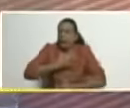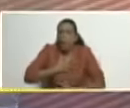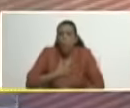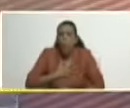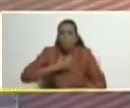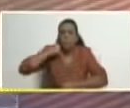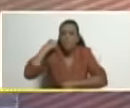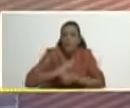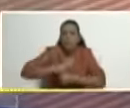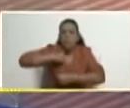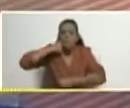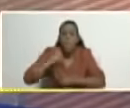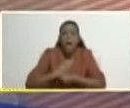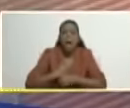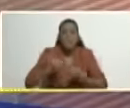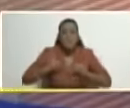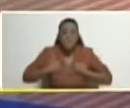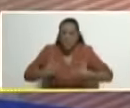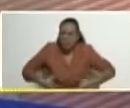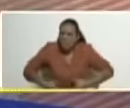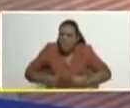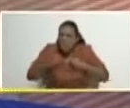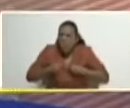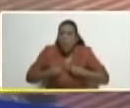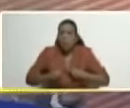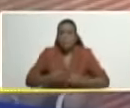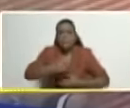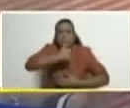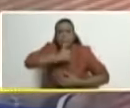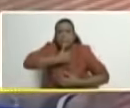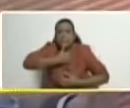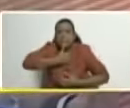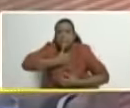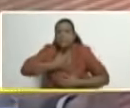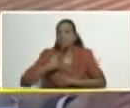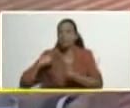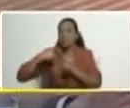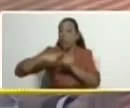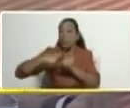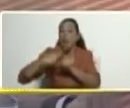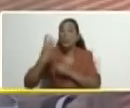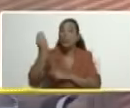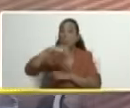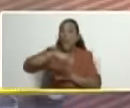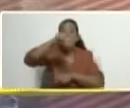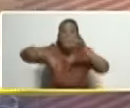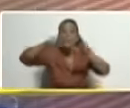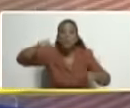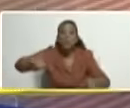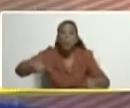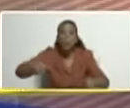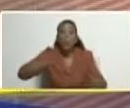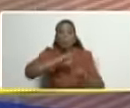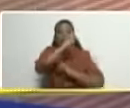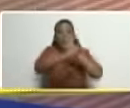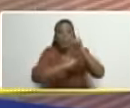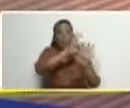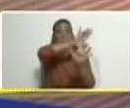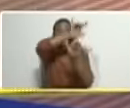Tellechea, al crecimiento con las vísceras, se suman nuevos inversionistas que llegan del mundo